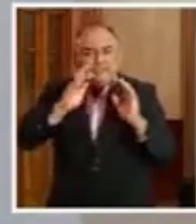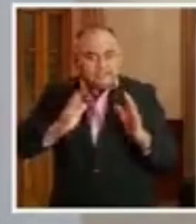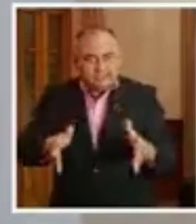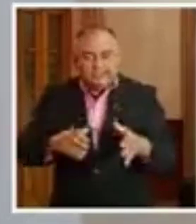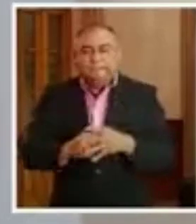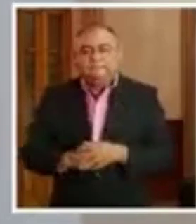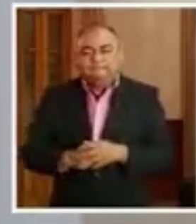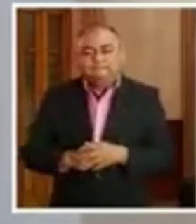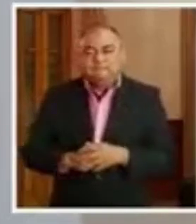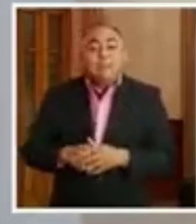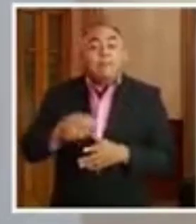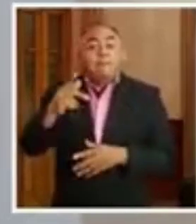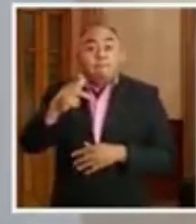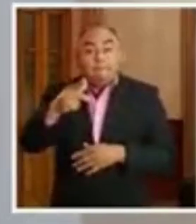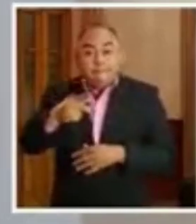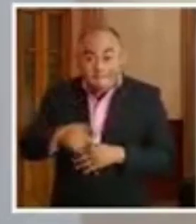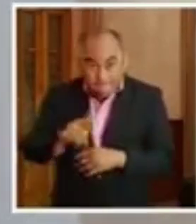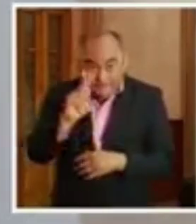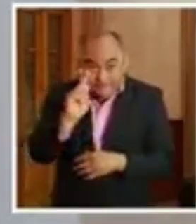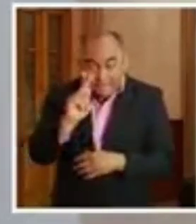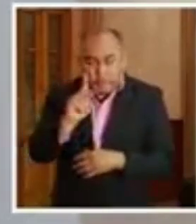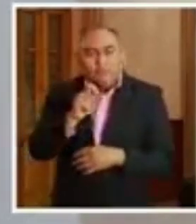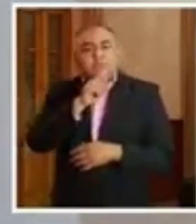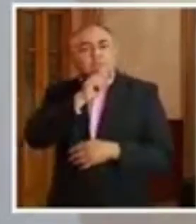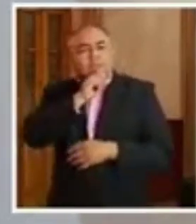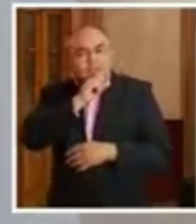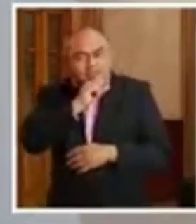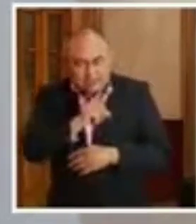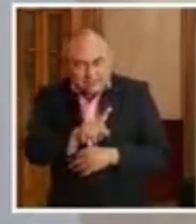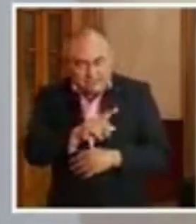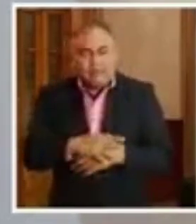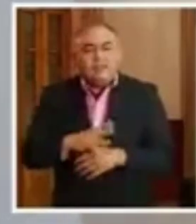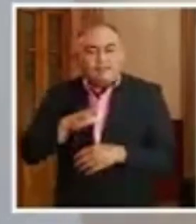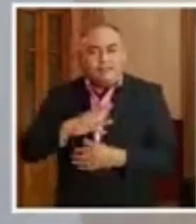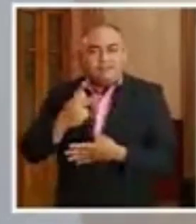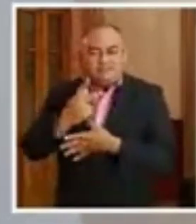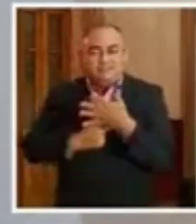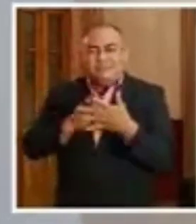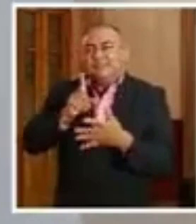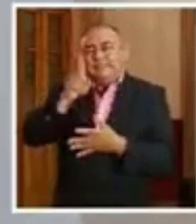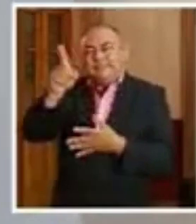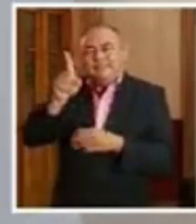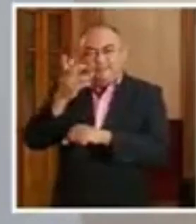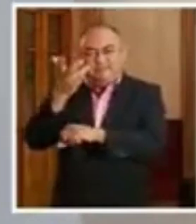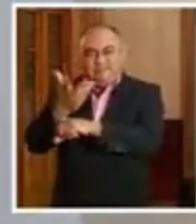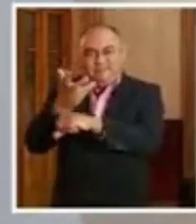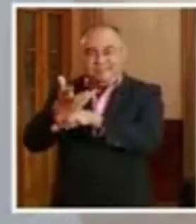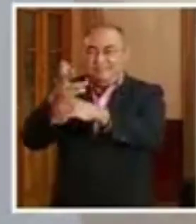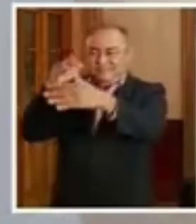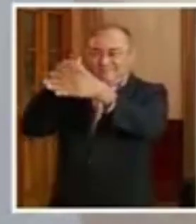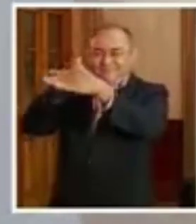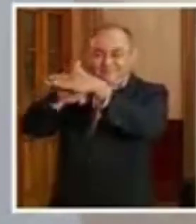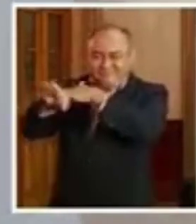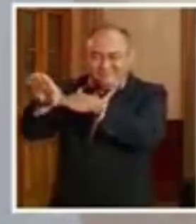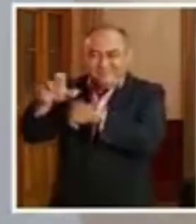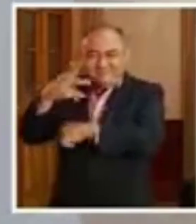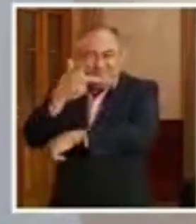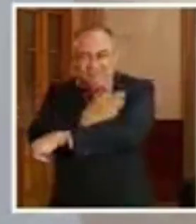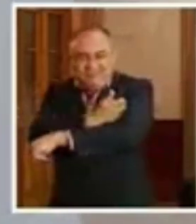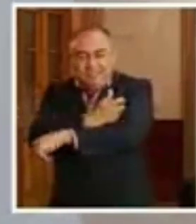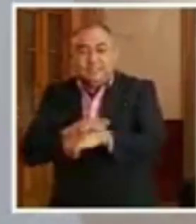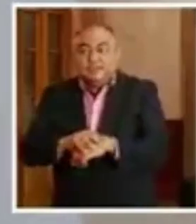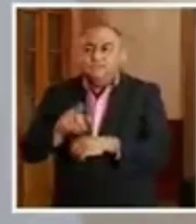Pero además, el programa de vacunación transfronterizo ya